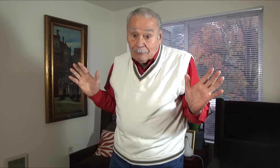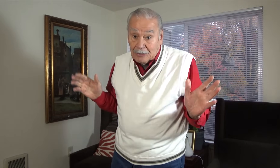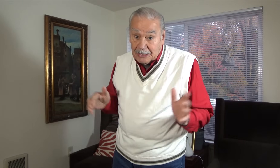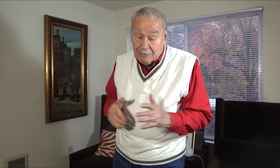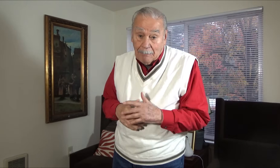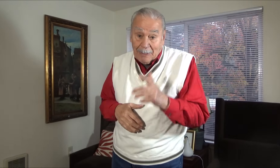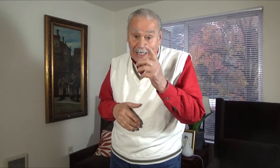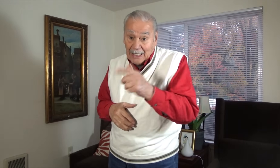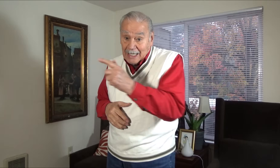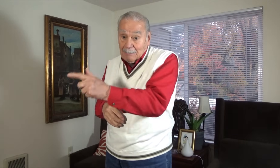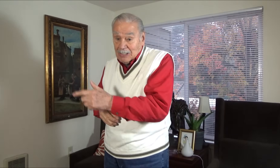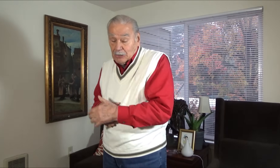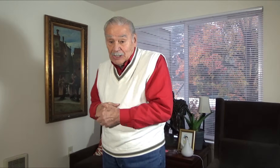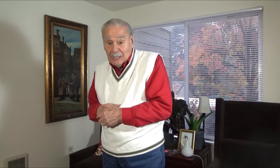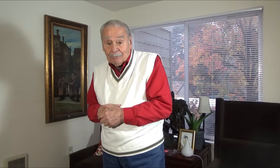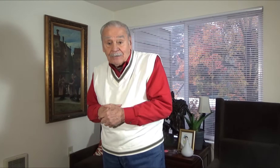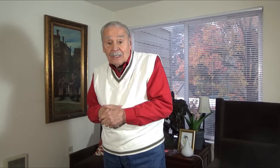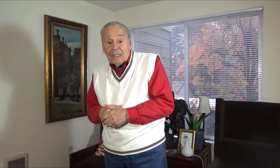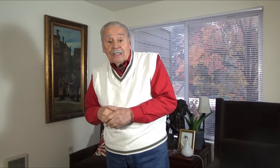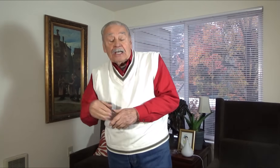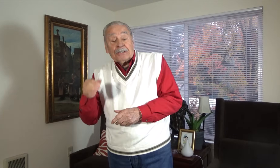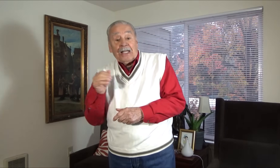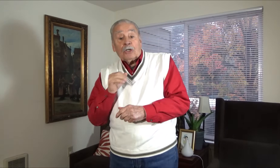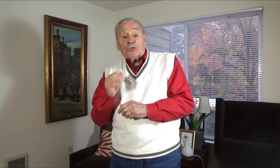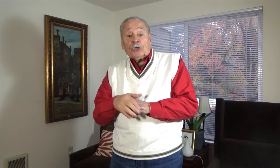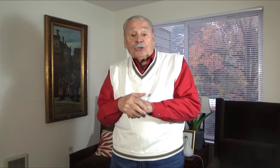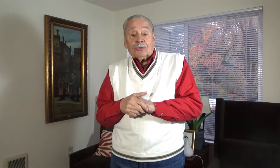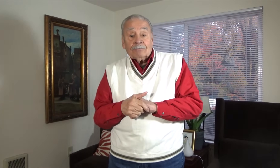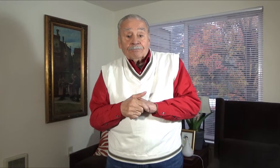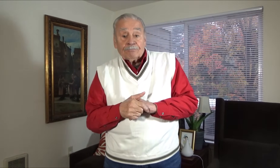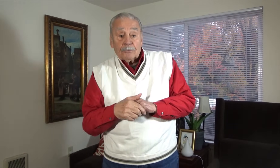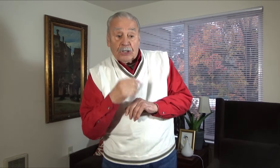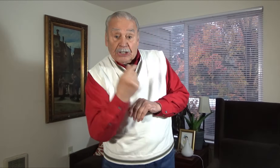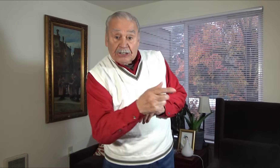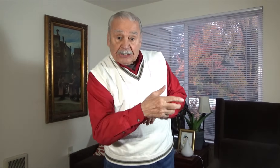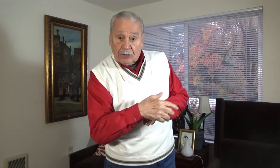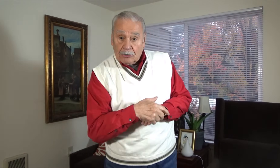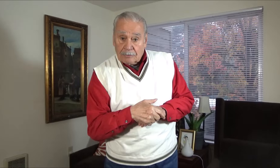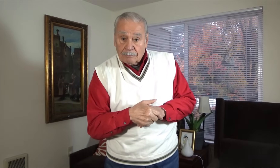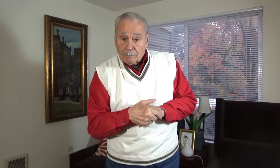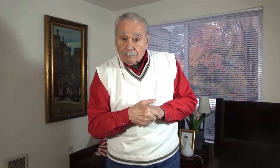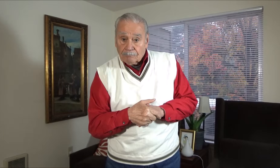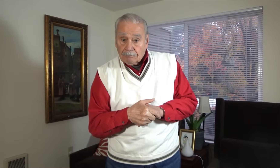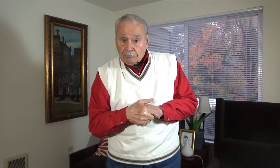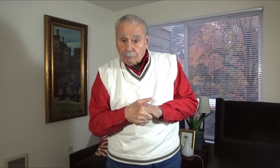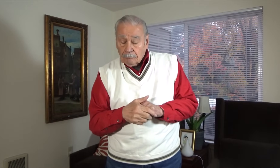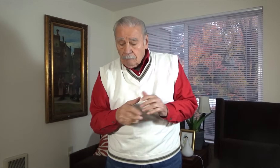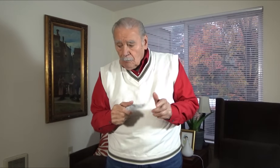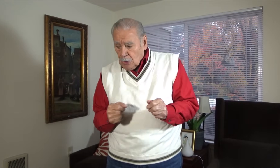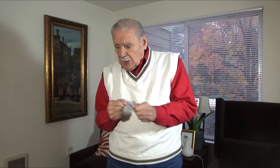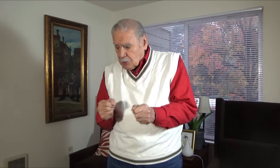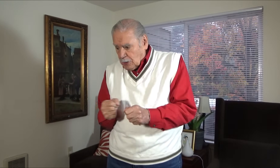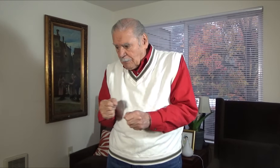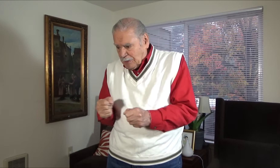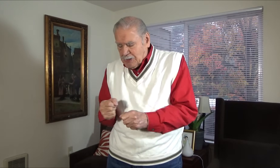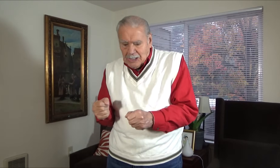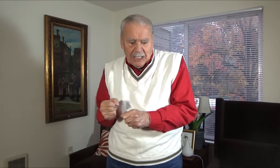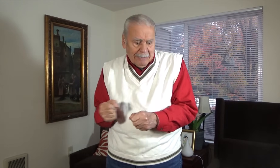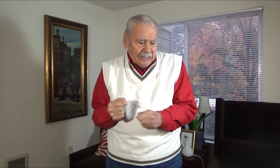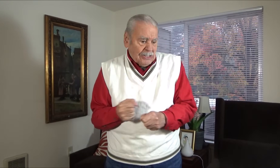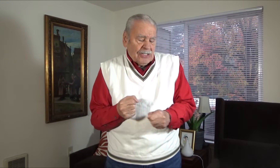hipotéticamente conflictiva para la gran mayoría. Y están los otros críticos, que